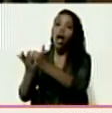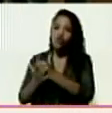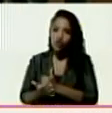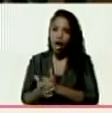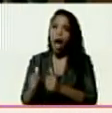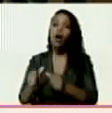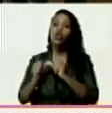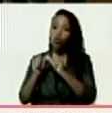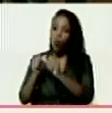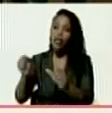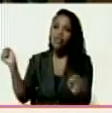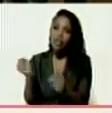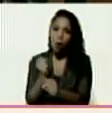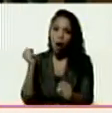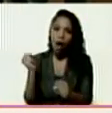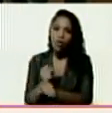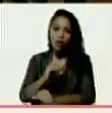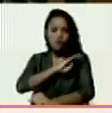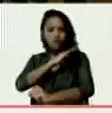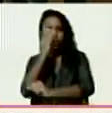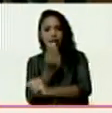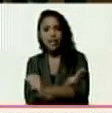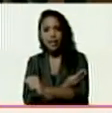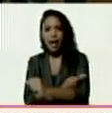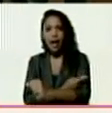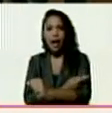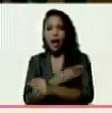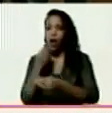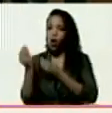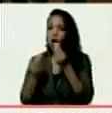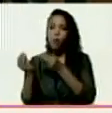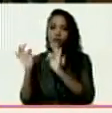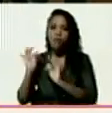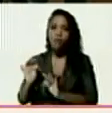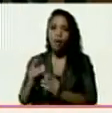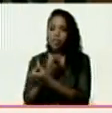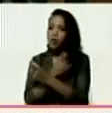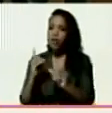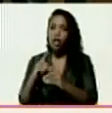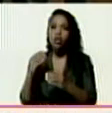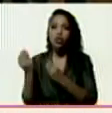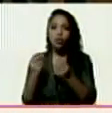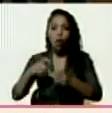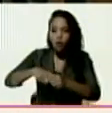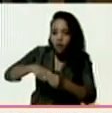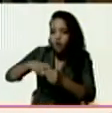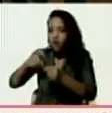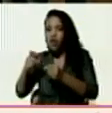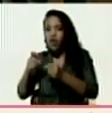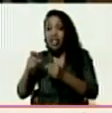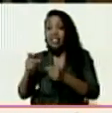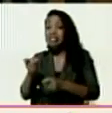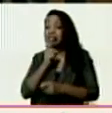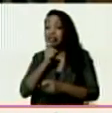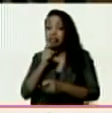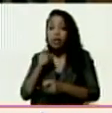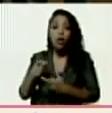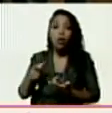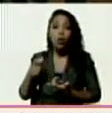seguir trabajando para fortalecer la causa democrática, pero sobre todo para salir de la crisis humanitaria. De tal